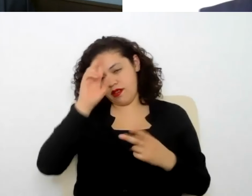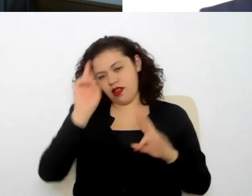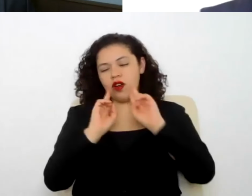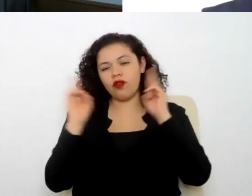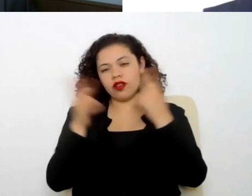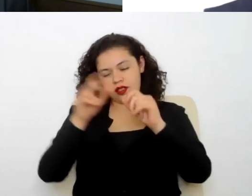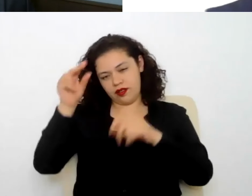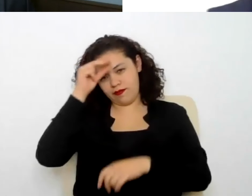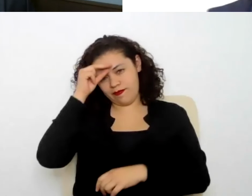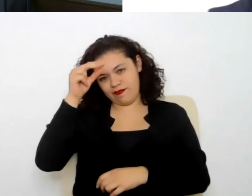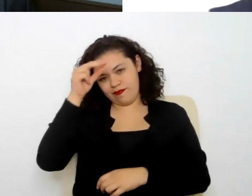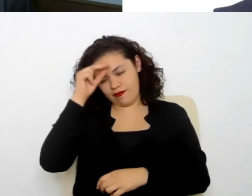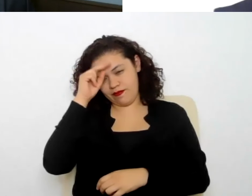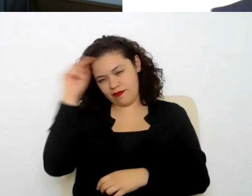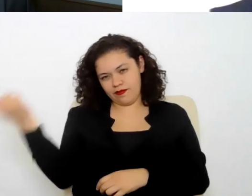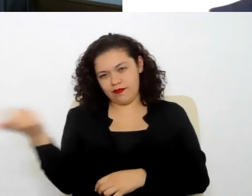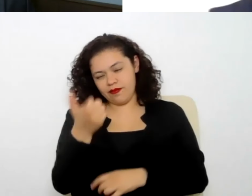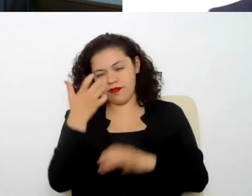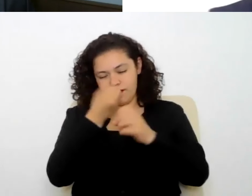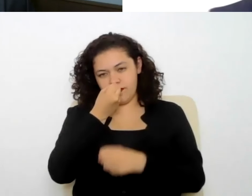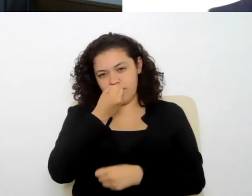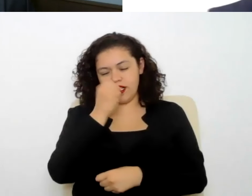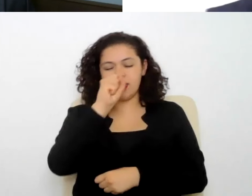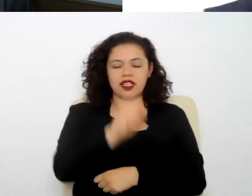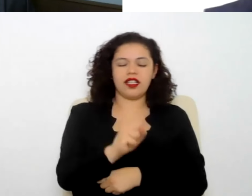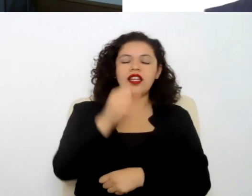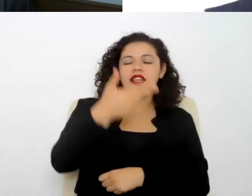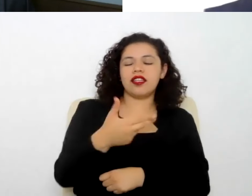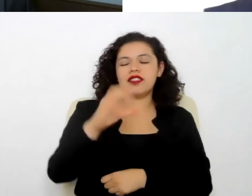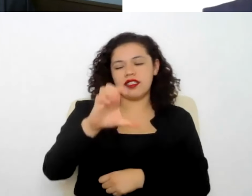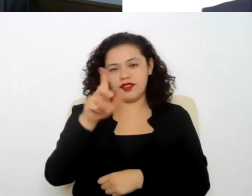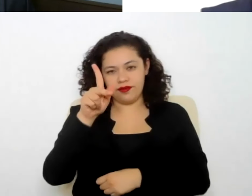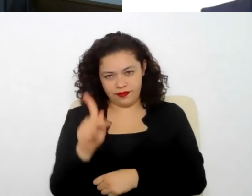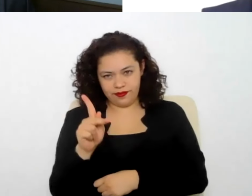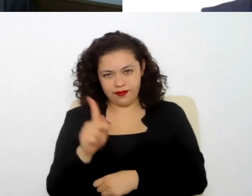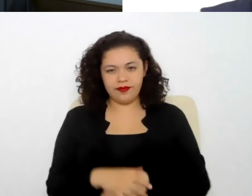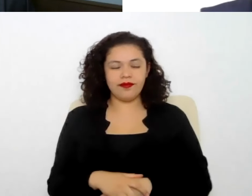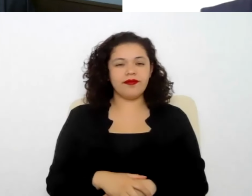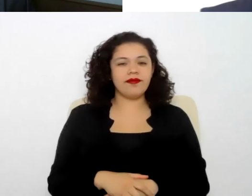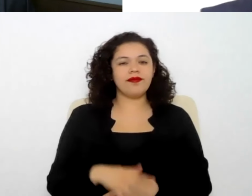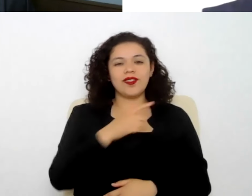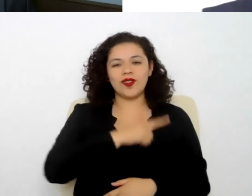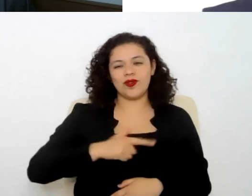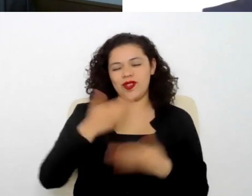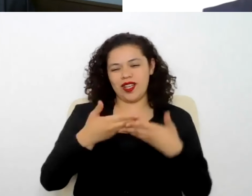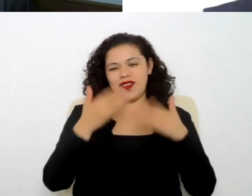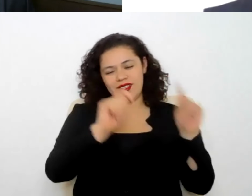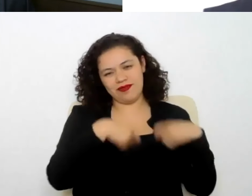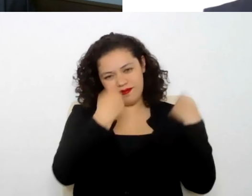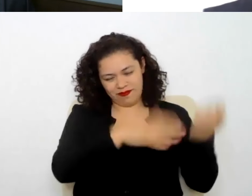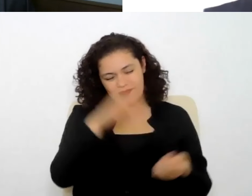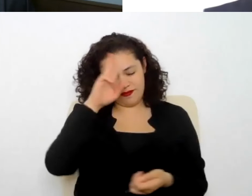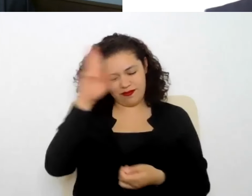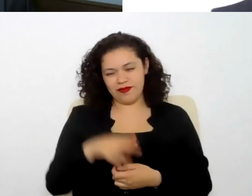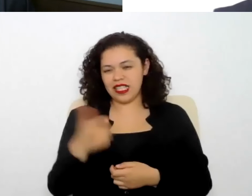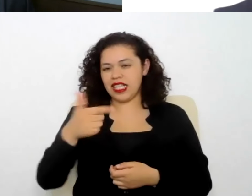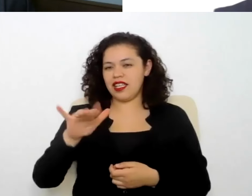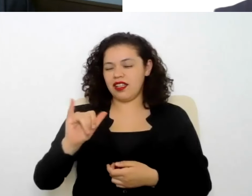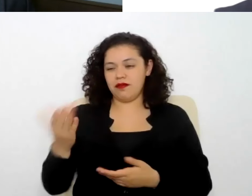de Inteligencia Financiera de la Secretaría de Hacienda y Crédito Público. Pues muy bien, con gusto le cedemos la palabra al maestro Guillermo